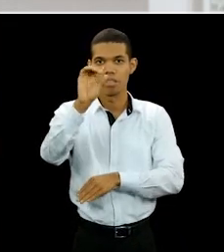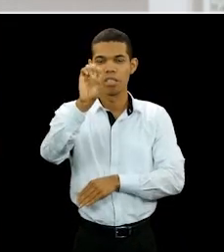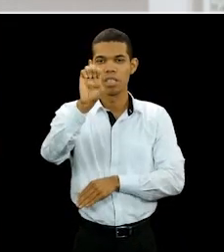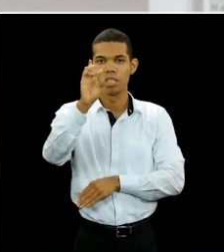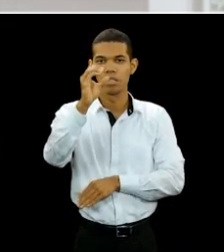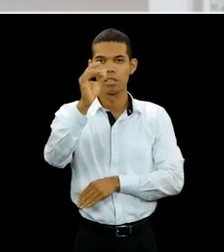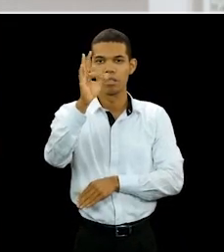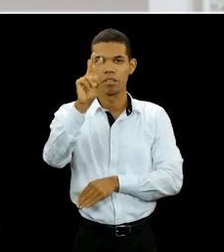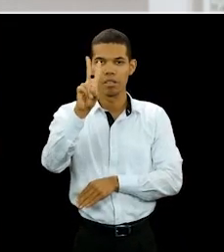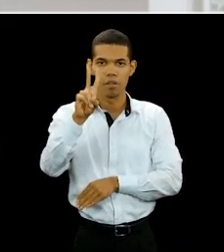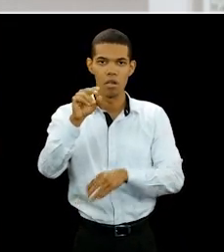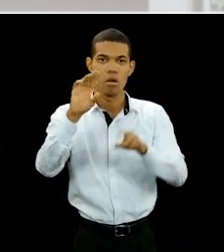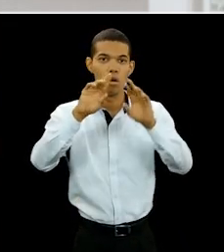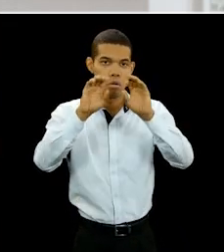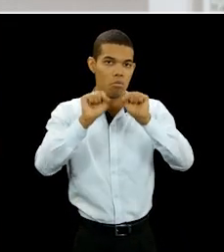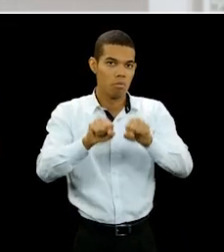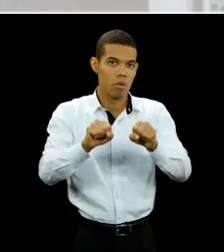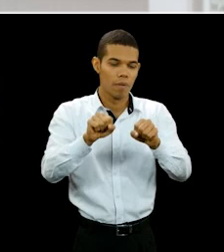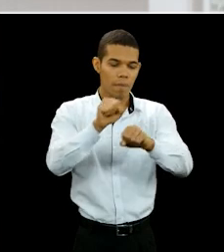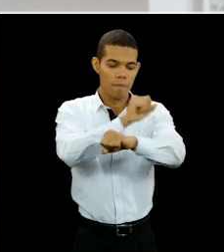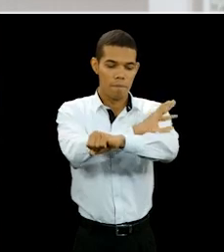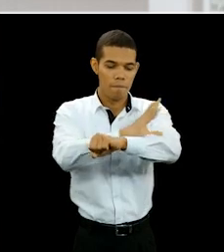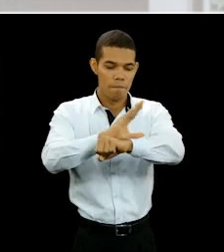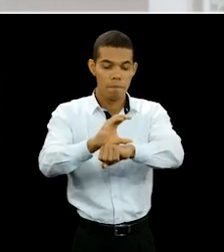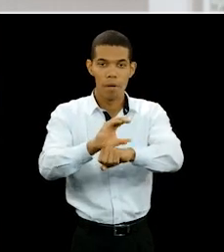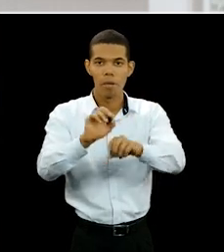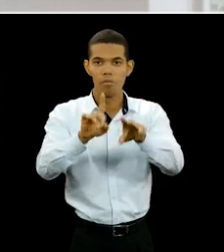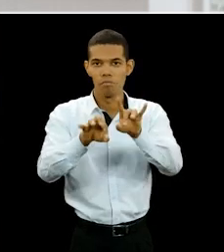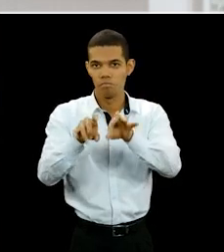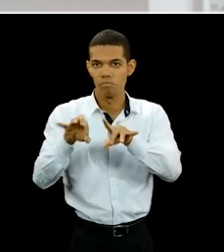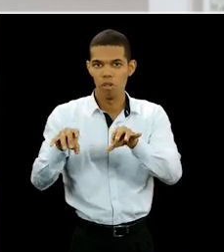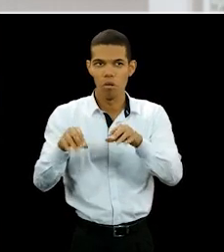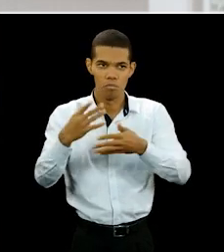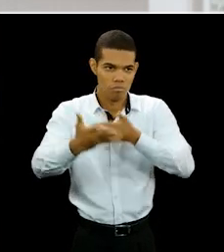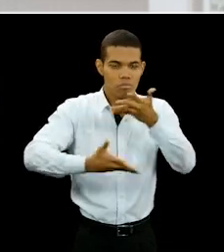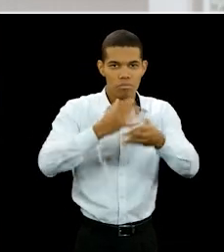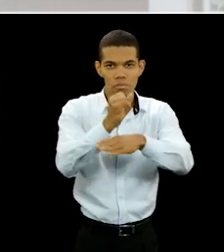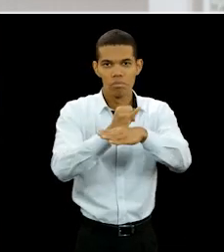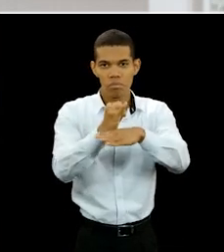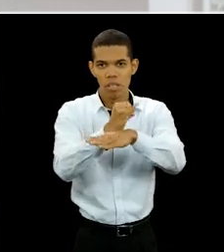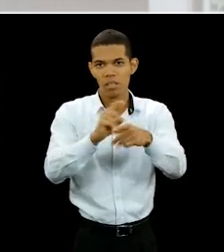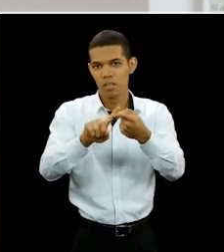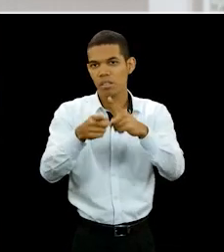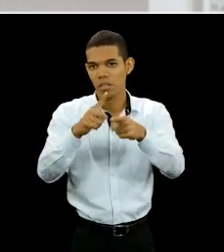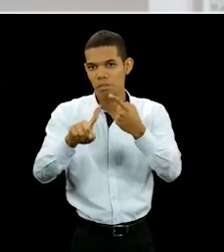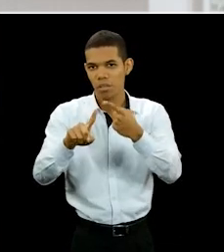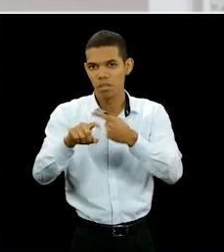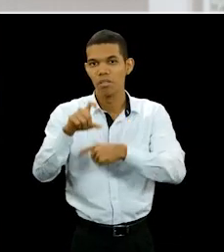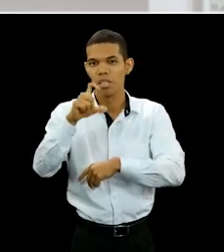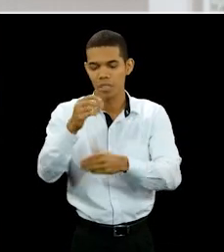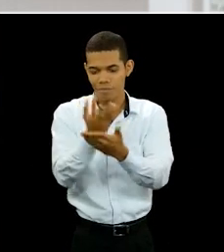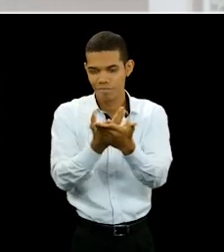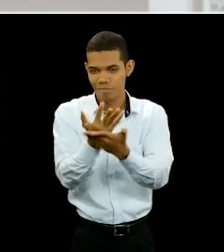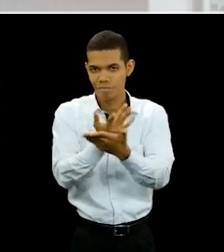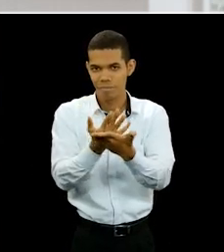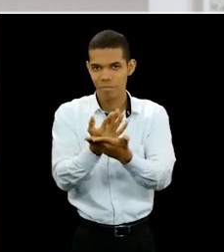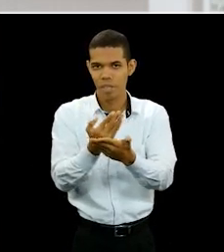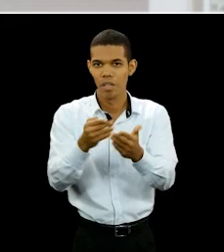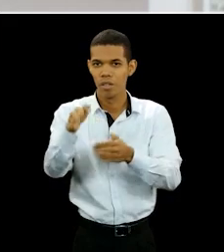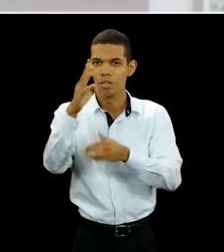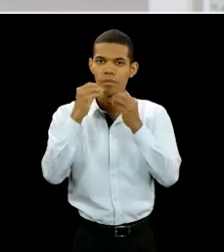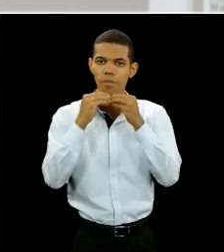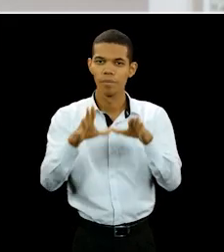tener más cerca este mensaje también pueden descargar la lección para compartir con la iglesia y con todos aquellos que necesitan